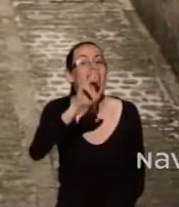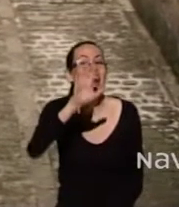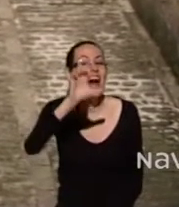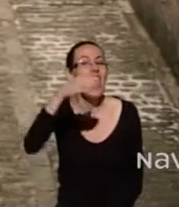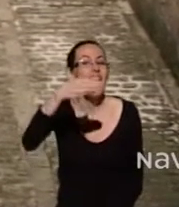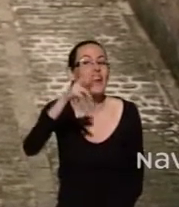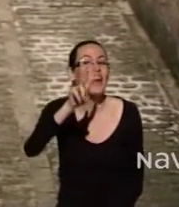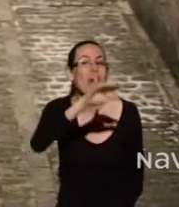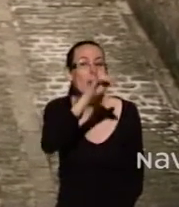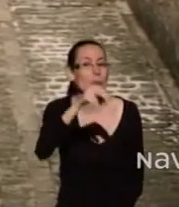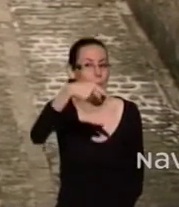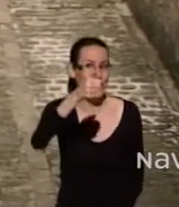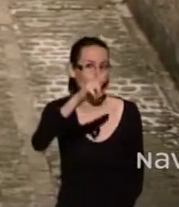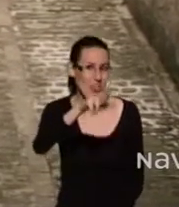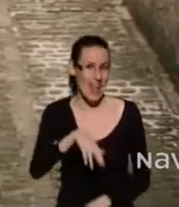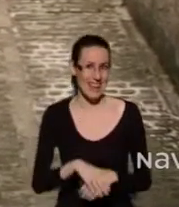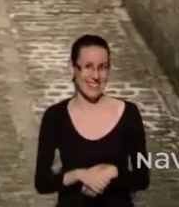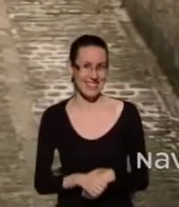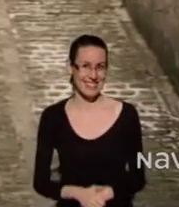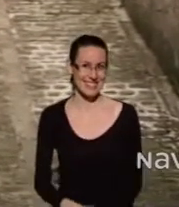unos parranduscos. Rebuznar.